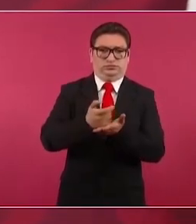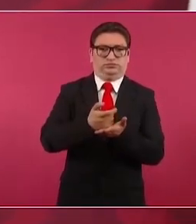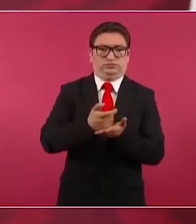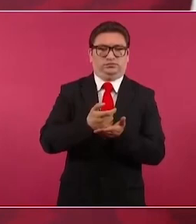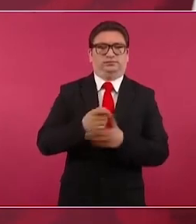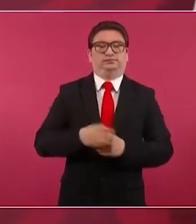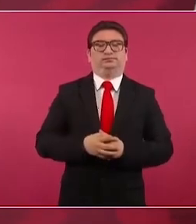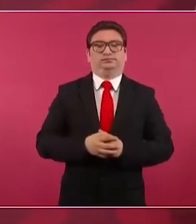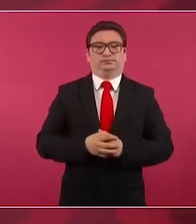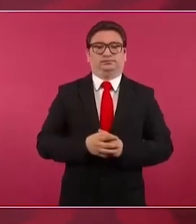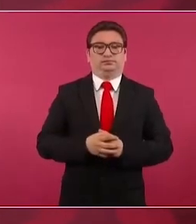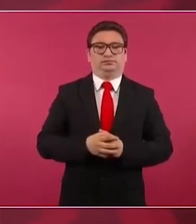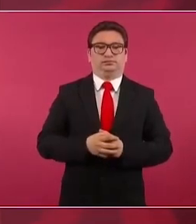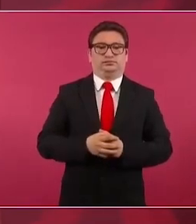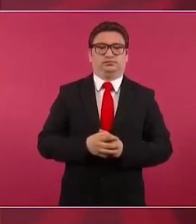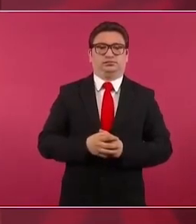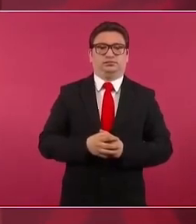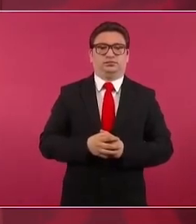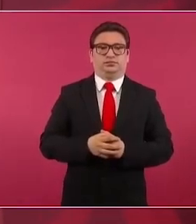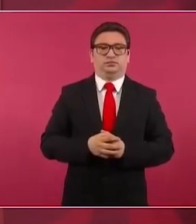un